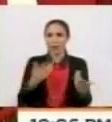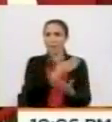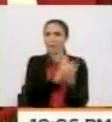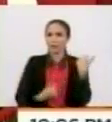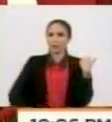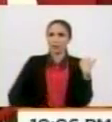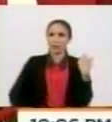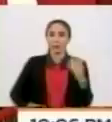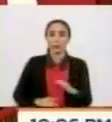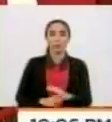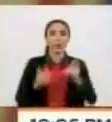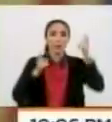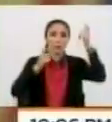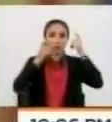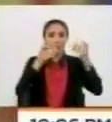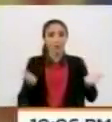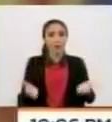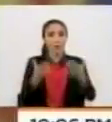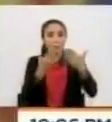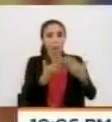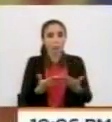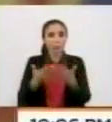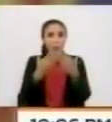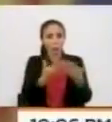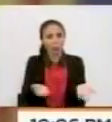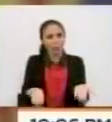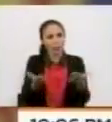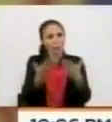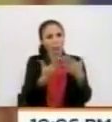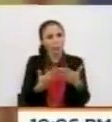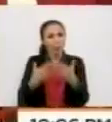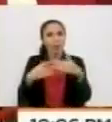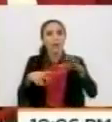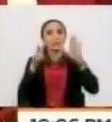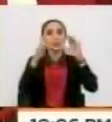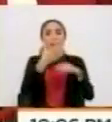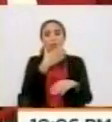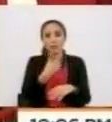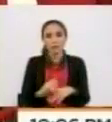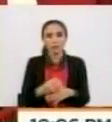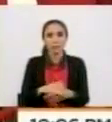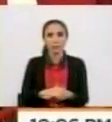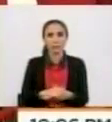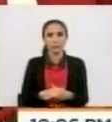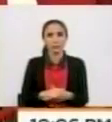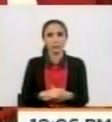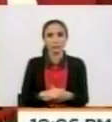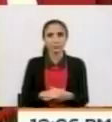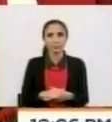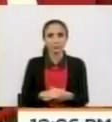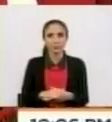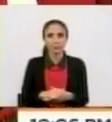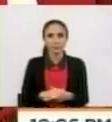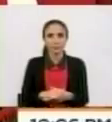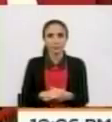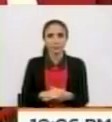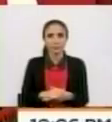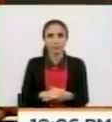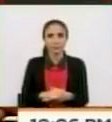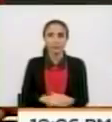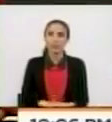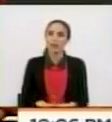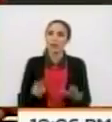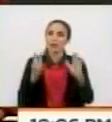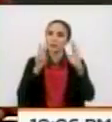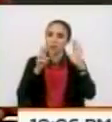Eso fue el 7, ¿verdad? 7 de diciembre. Vayan a estudiar. El 8, temprano. No, el 7. El 7, sí, correcto. El 7 en la tarde.